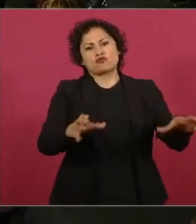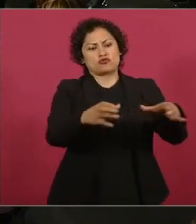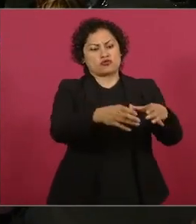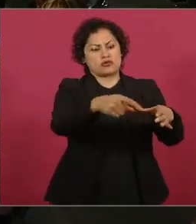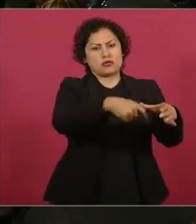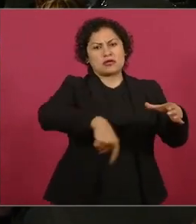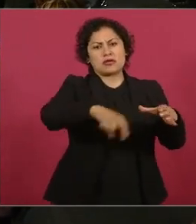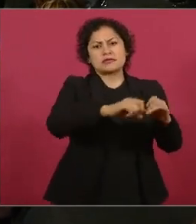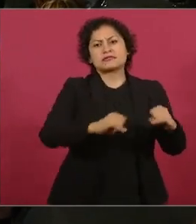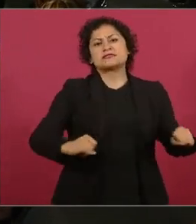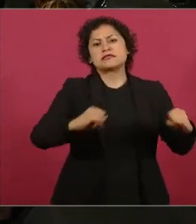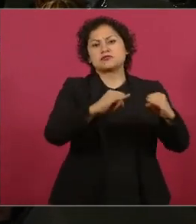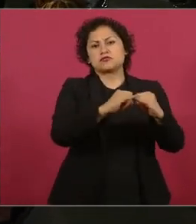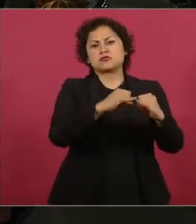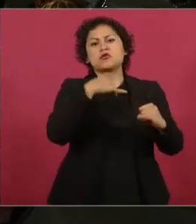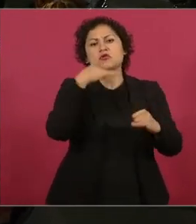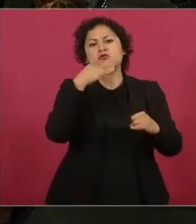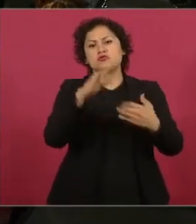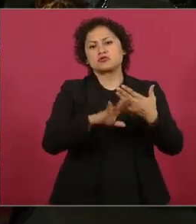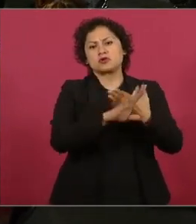oneroso